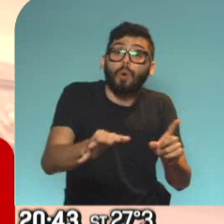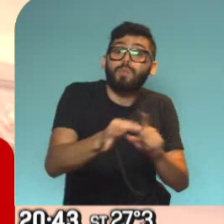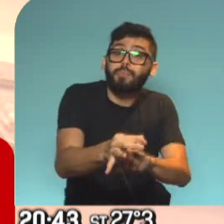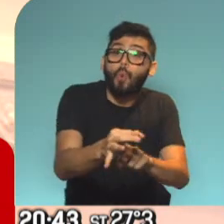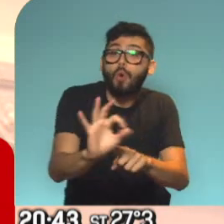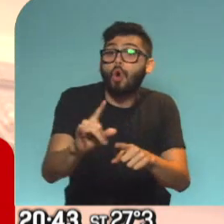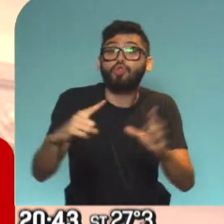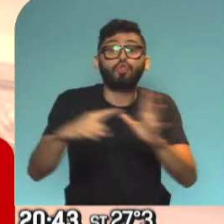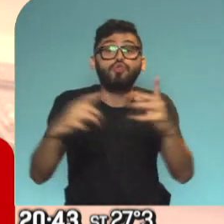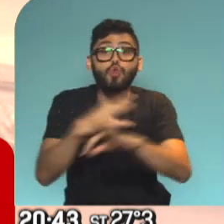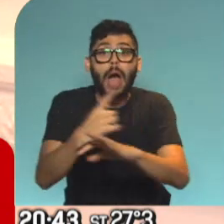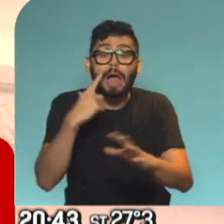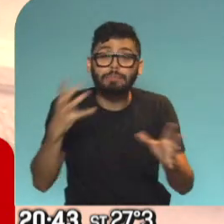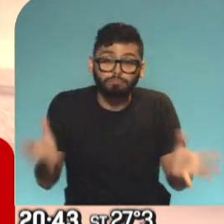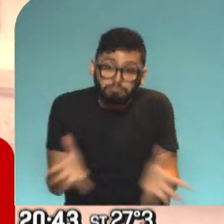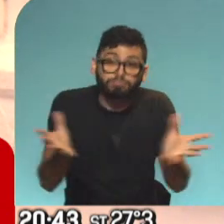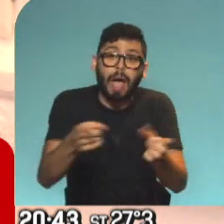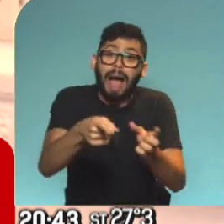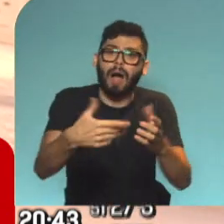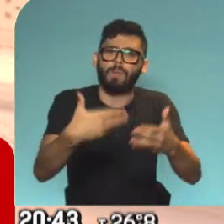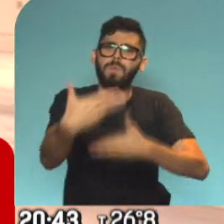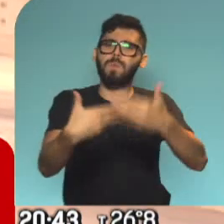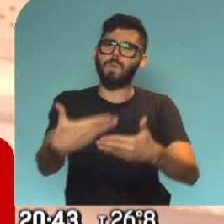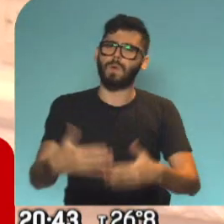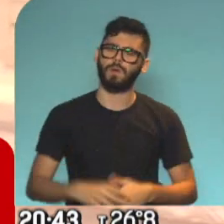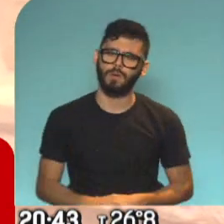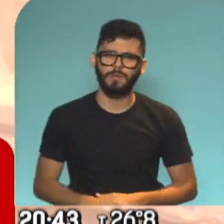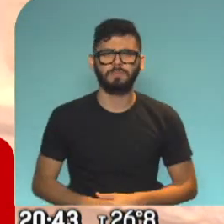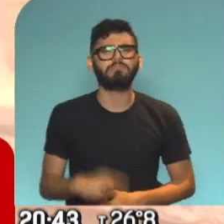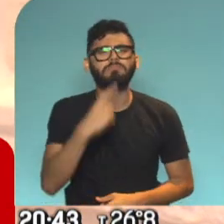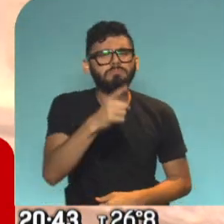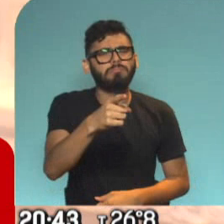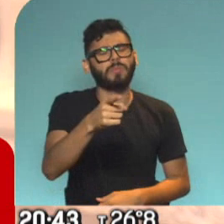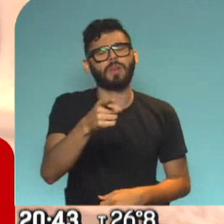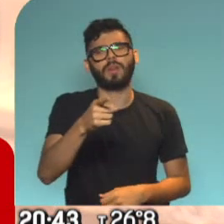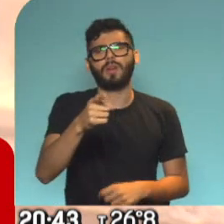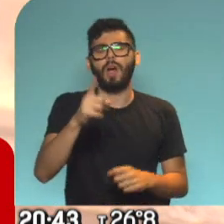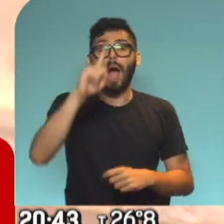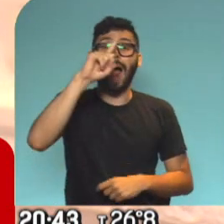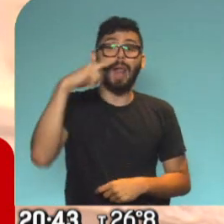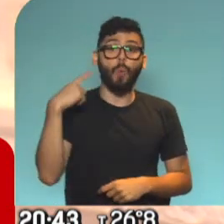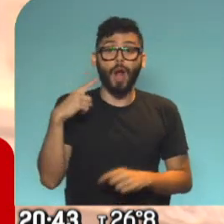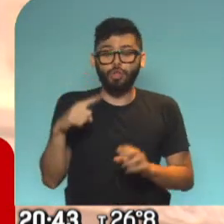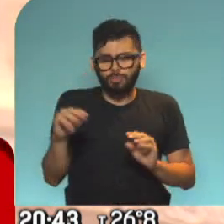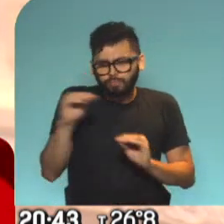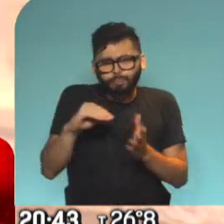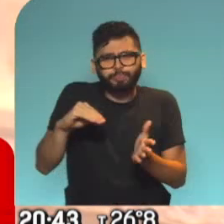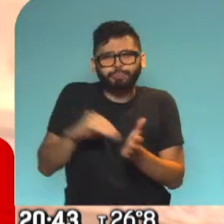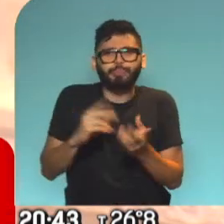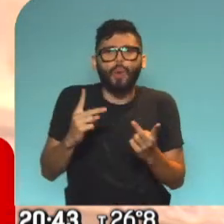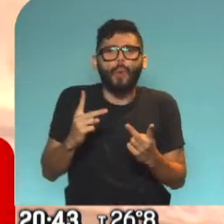aman o donde quieran estar. En el medio de la programación del viaje del presidente Alberto Fernández, tuvo